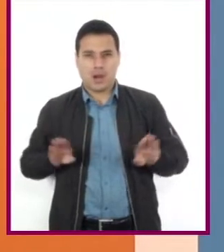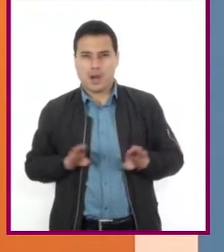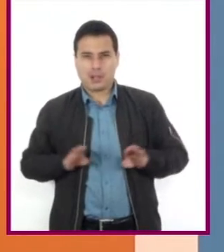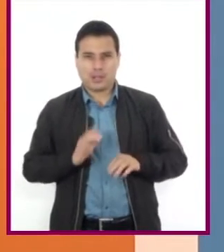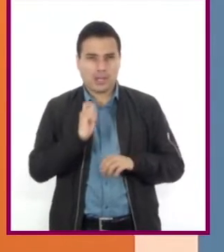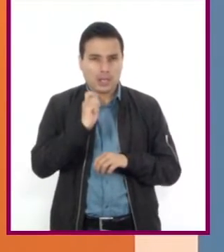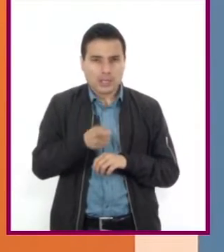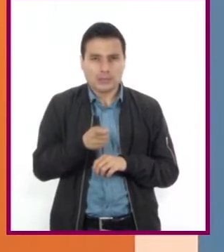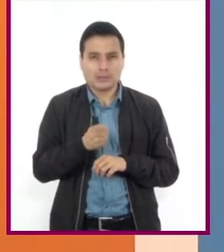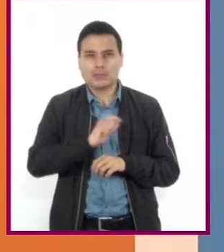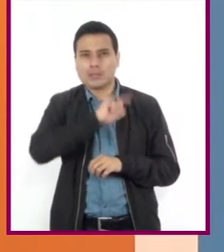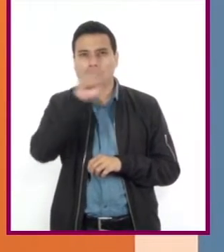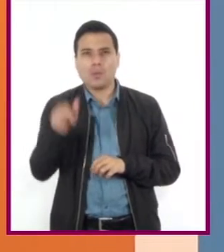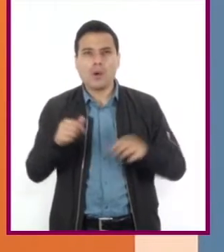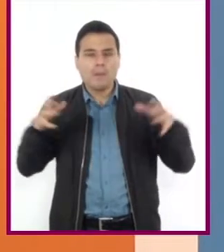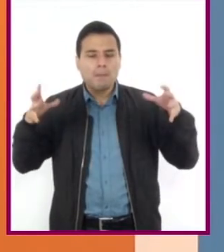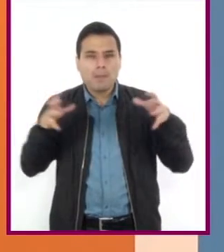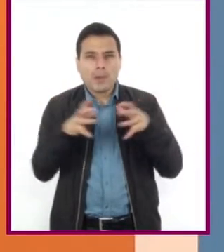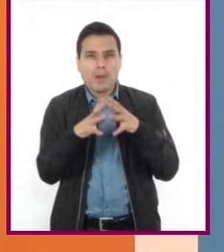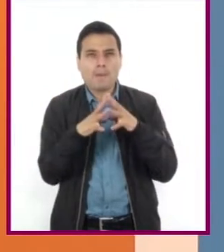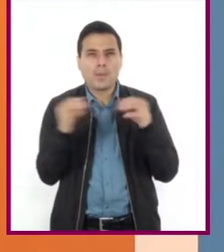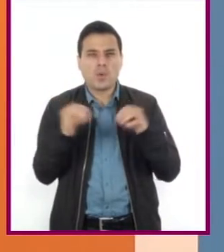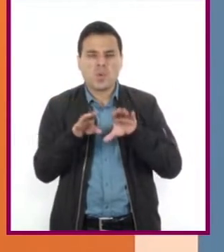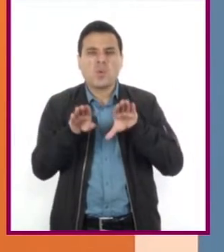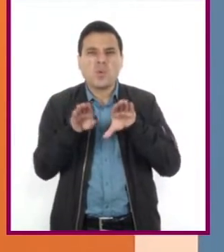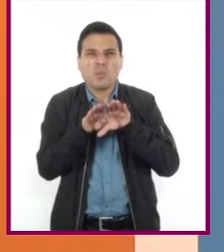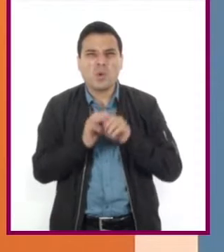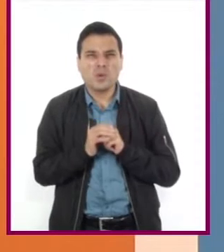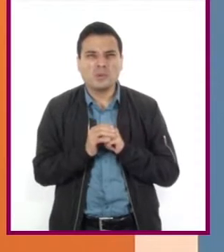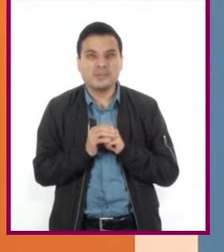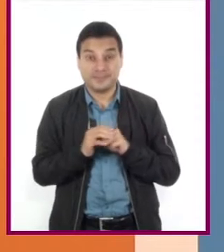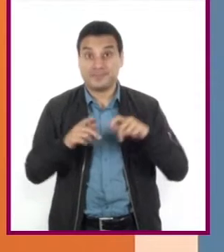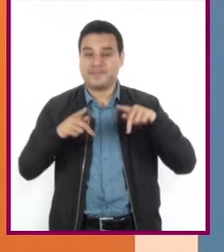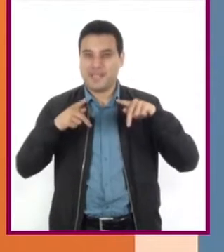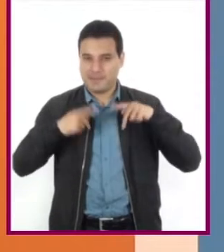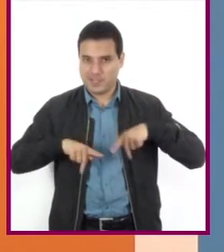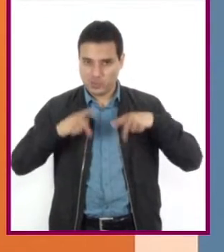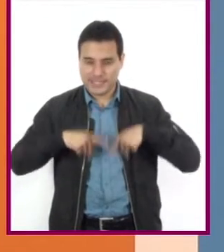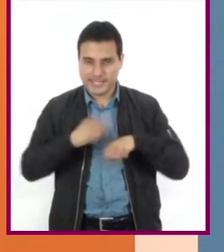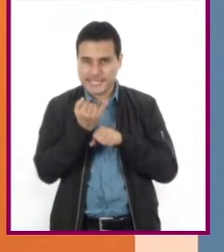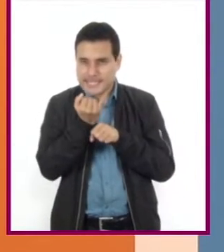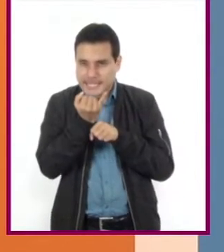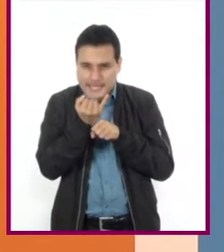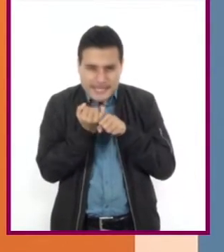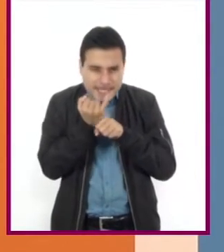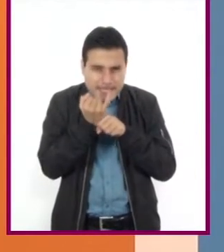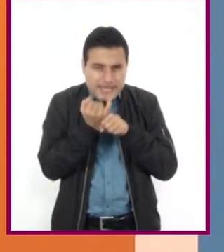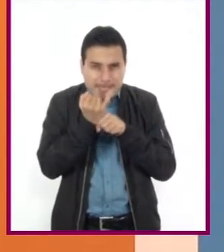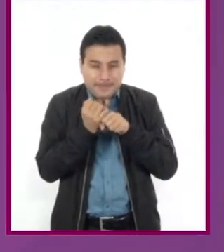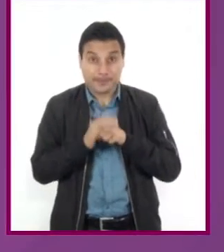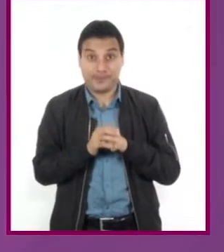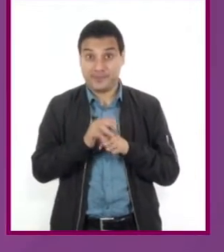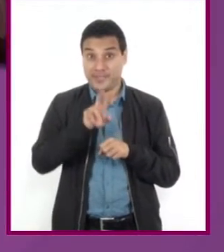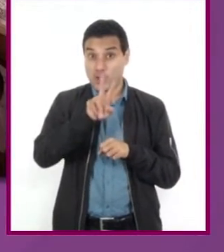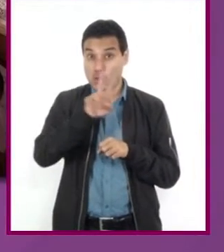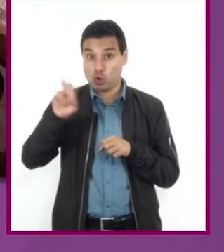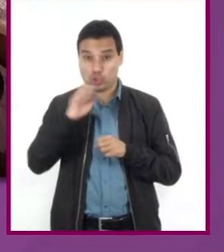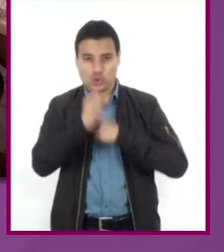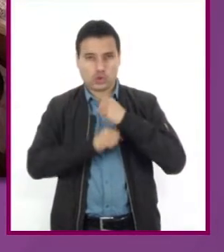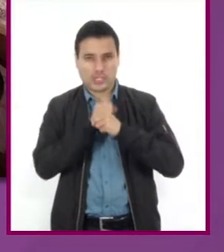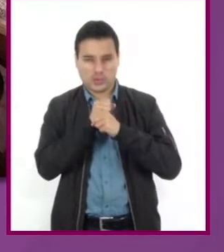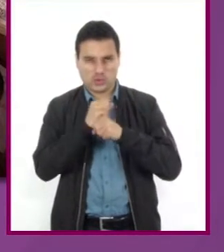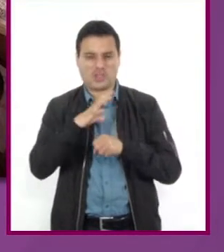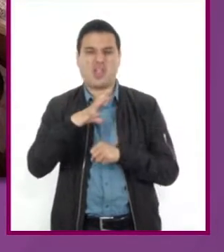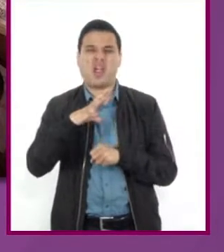cómo decayeron. En cierto modo, la tarea principal de la investigación arqueológica. Por más de 200 años, un nutrido grupo